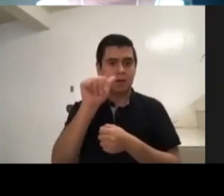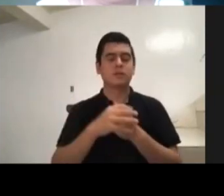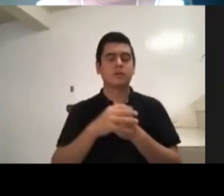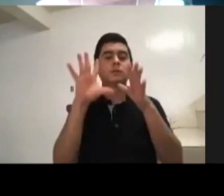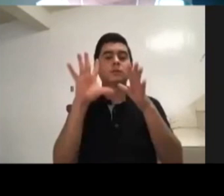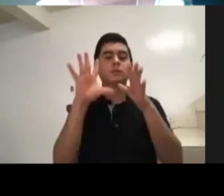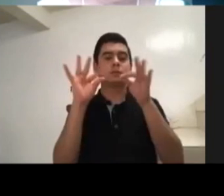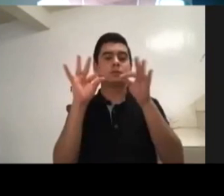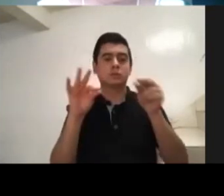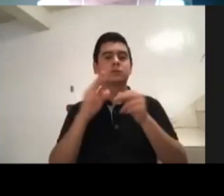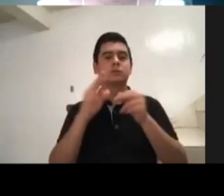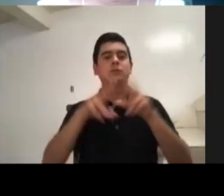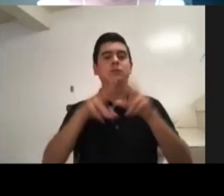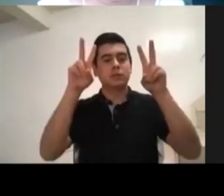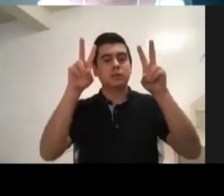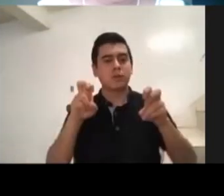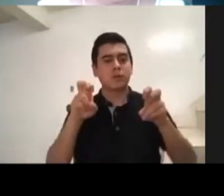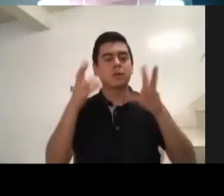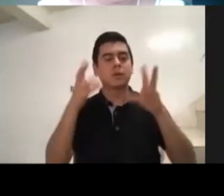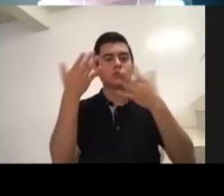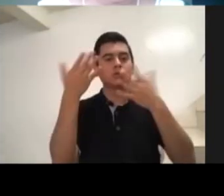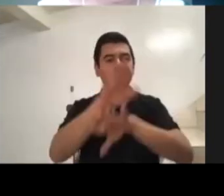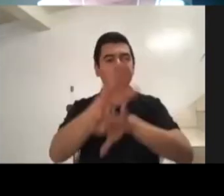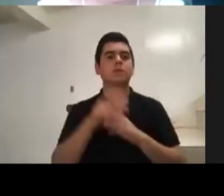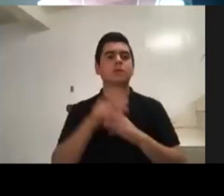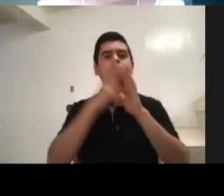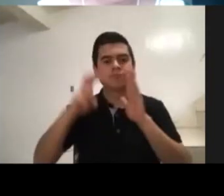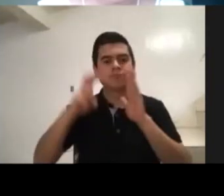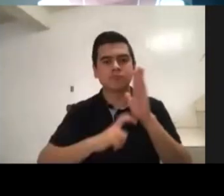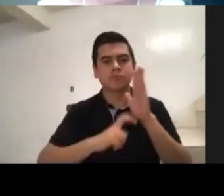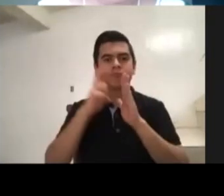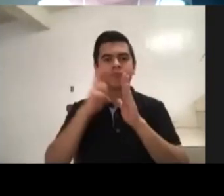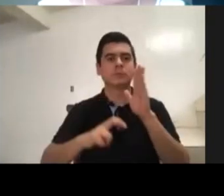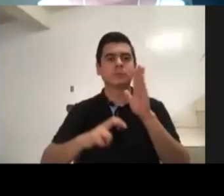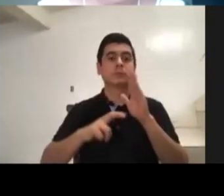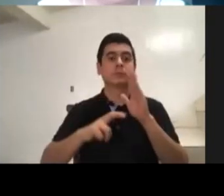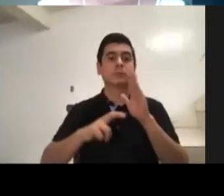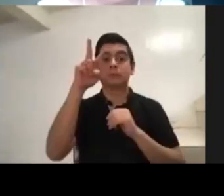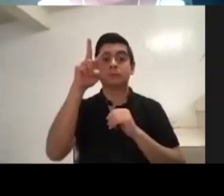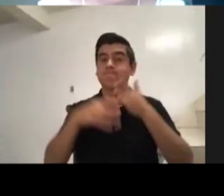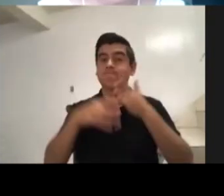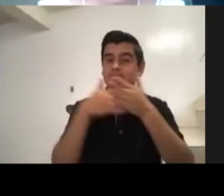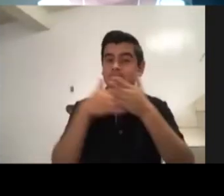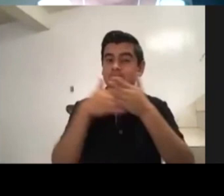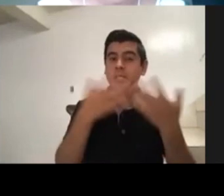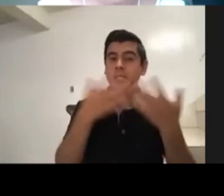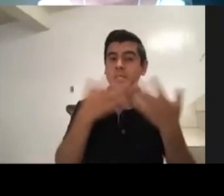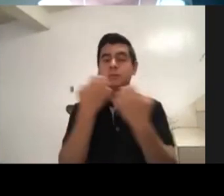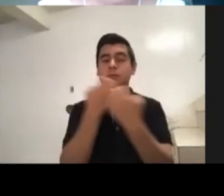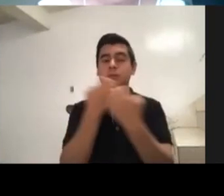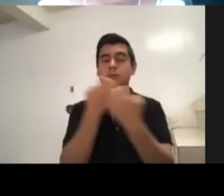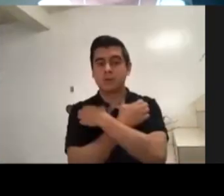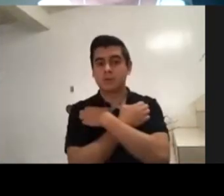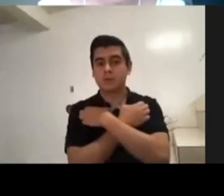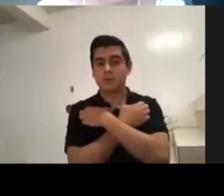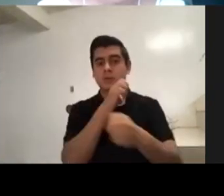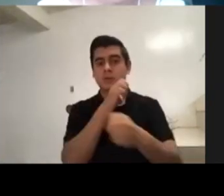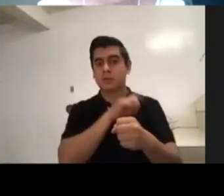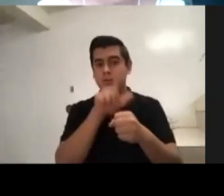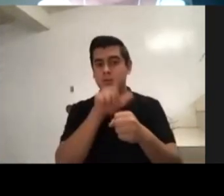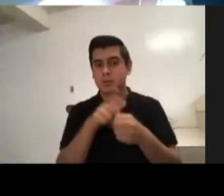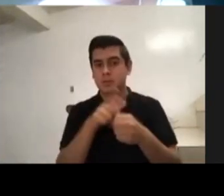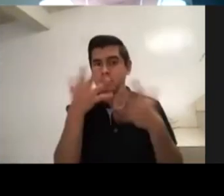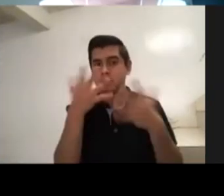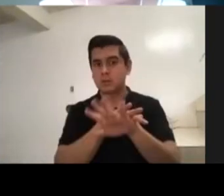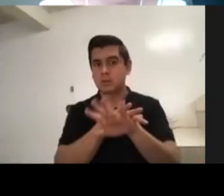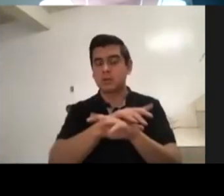la práctica y los retos que tiene la educación inclusiva y después presentaré a los especialistas en el panel. Muchísimas